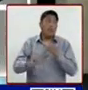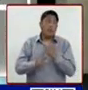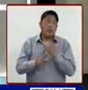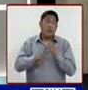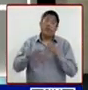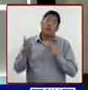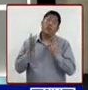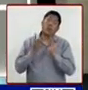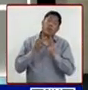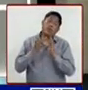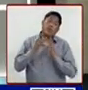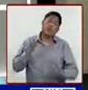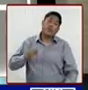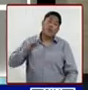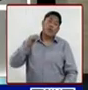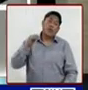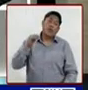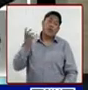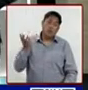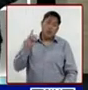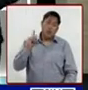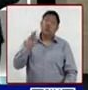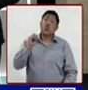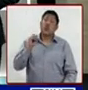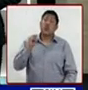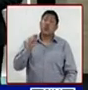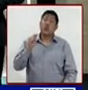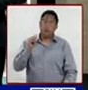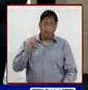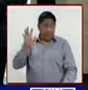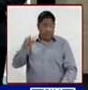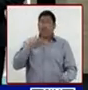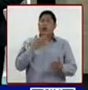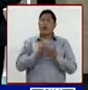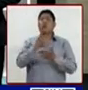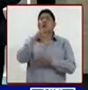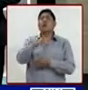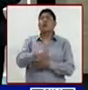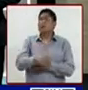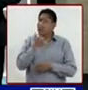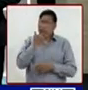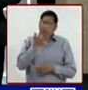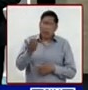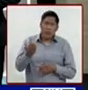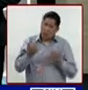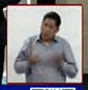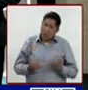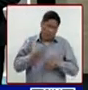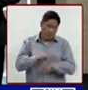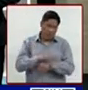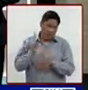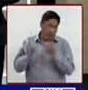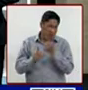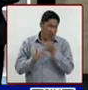Donato Hanover, porque él está en la Fuerza Especial de Lucha contra el Crimen. ¿Qué está sucediendo a esta hora después de la aprehensión, Donato?